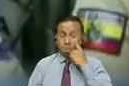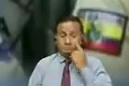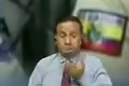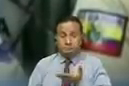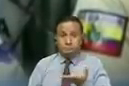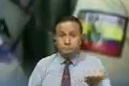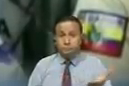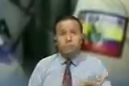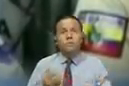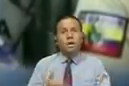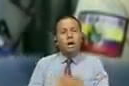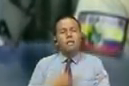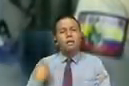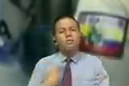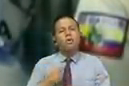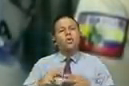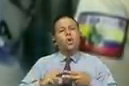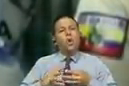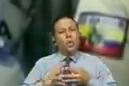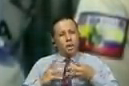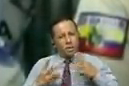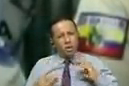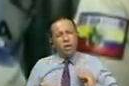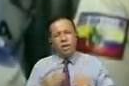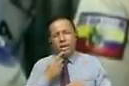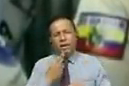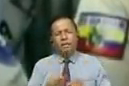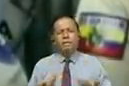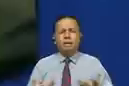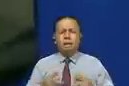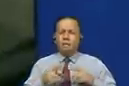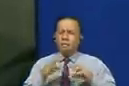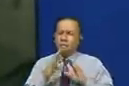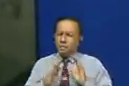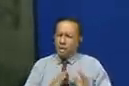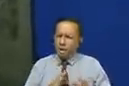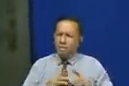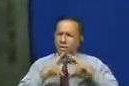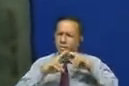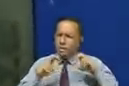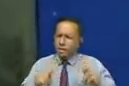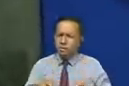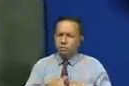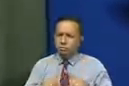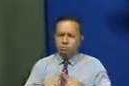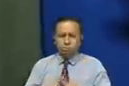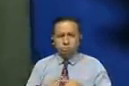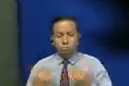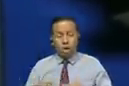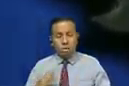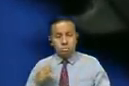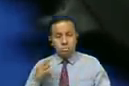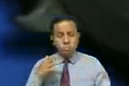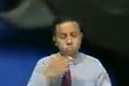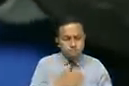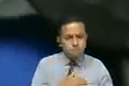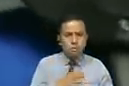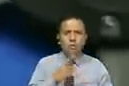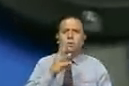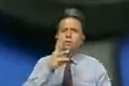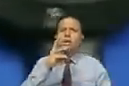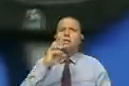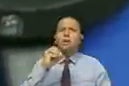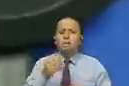medios tecnológicos, técnicas especiales de investigación. El operativo policial dejó el decomiso de 60 tacos de